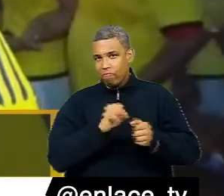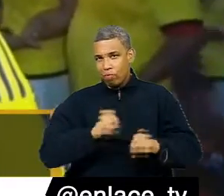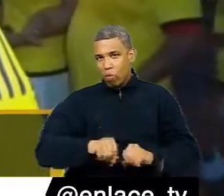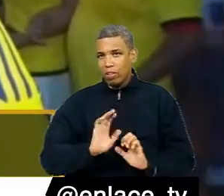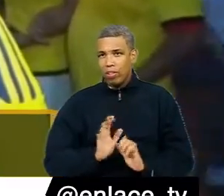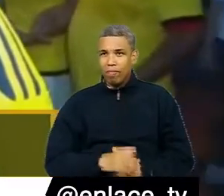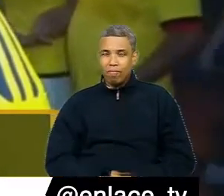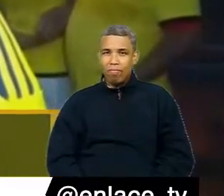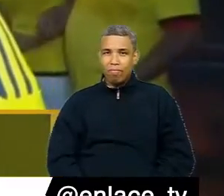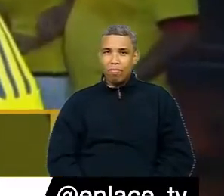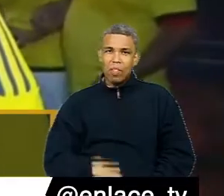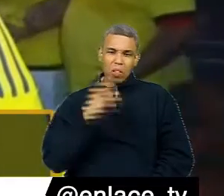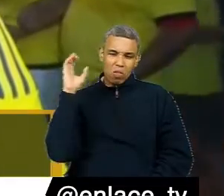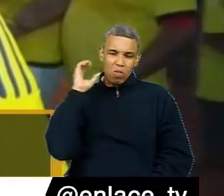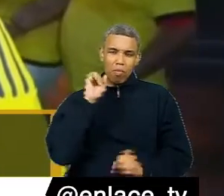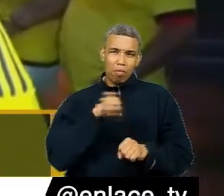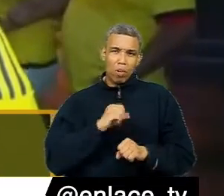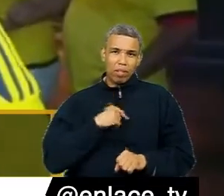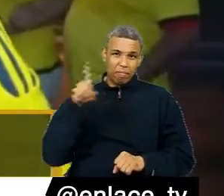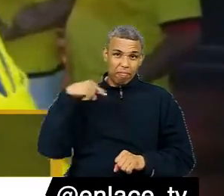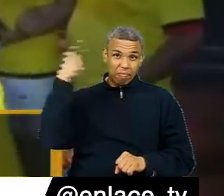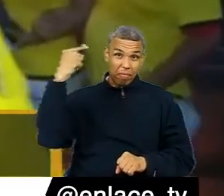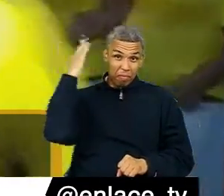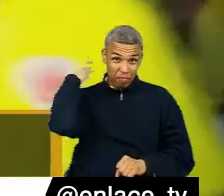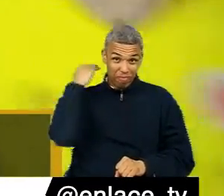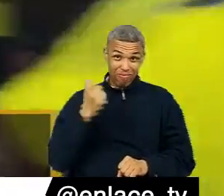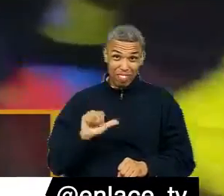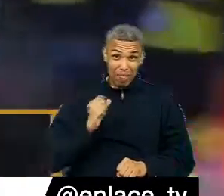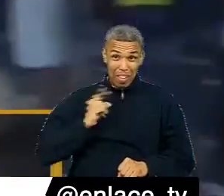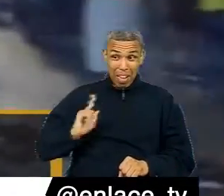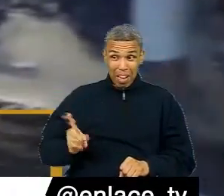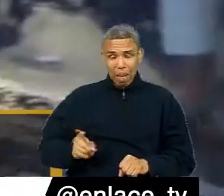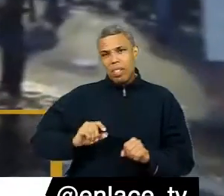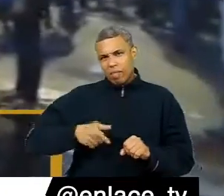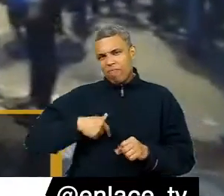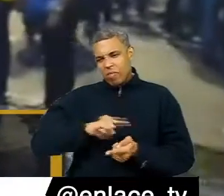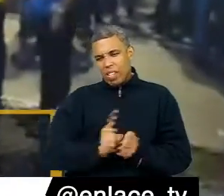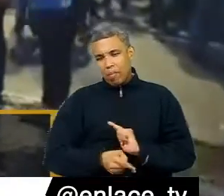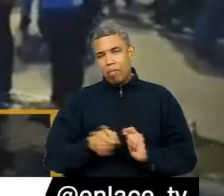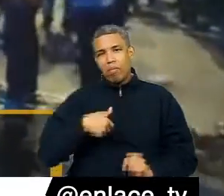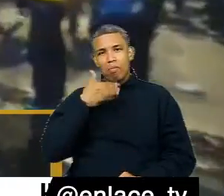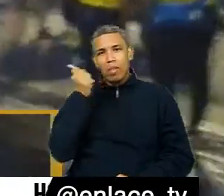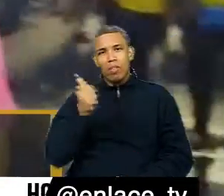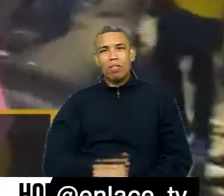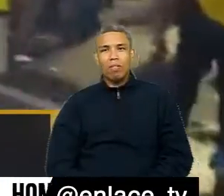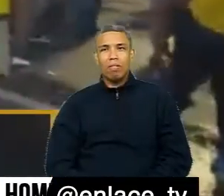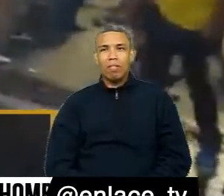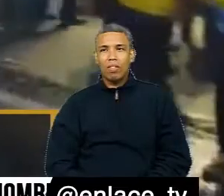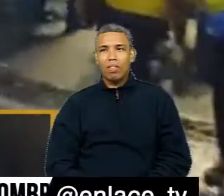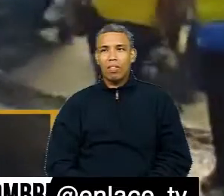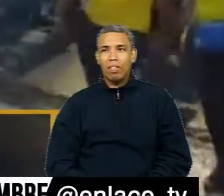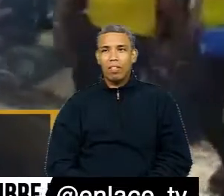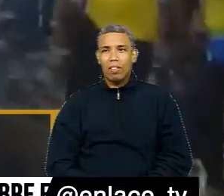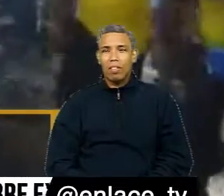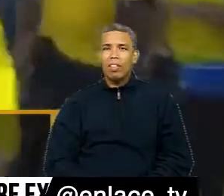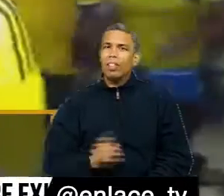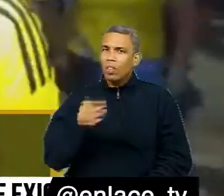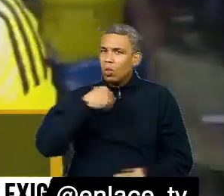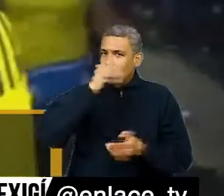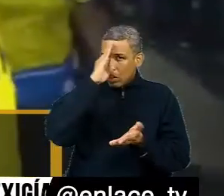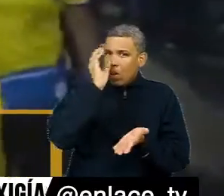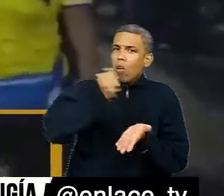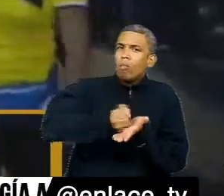qué y con AME el próximo partido vamos a sacar esos 6 puntos. Bueno, muchas gracias, muy amable. Más opiniones por acá. Amigo, me regala por favor el concepto del partido, ¿qué le